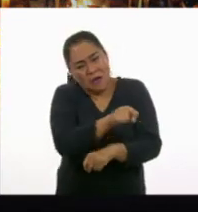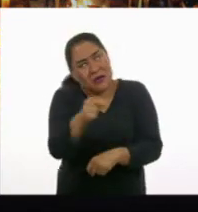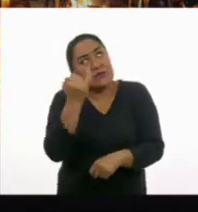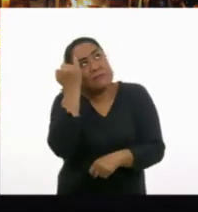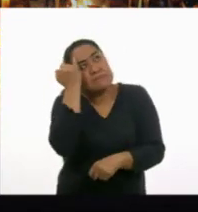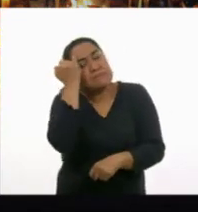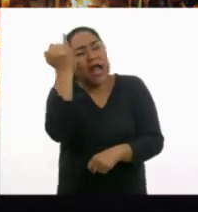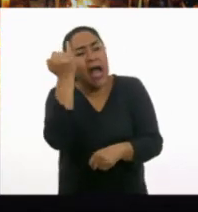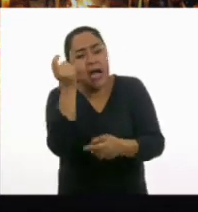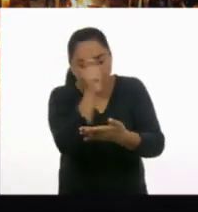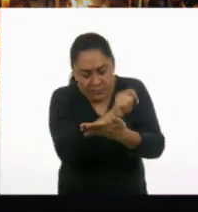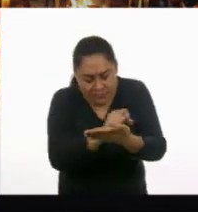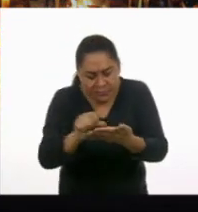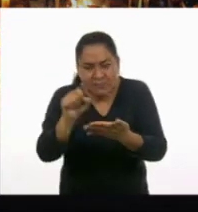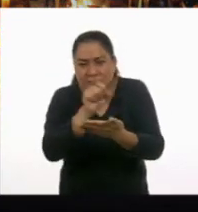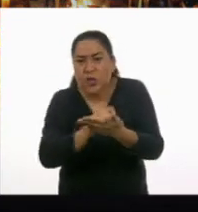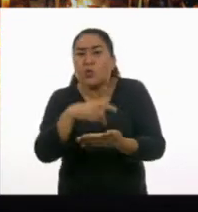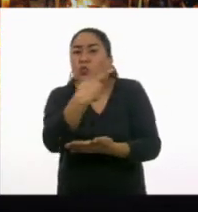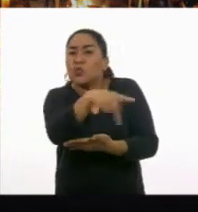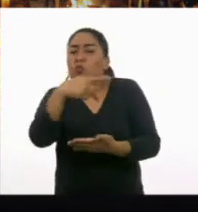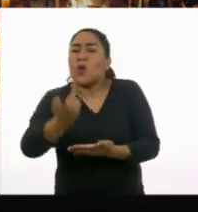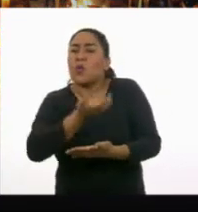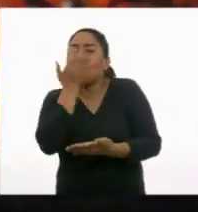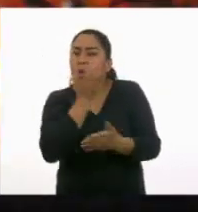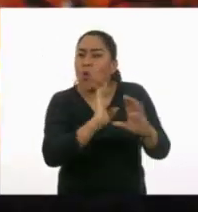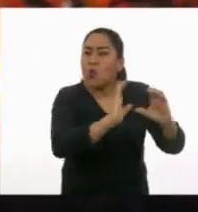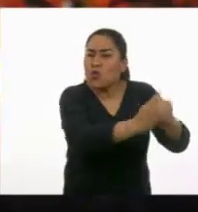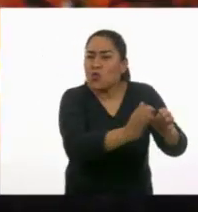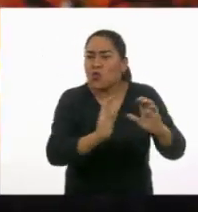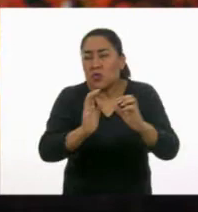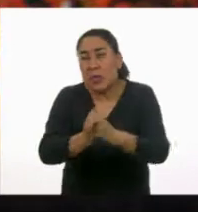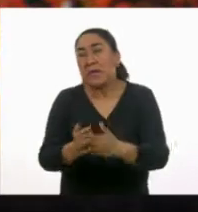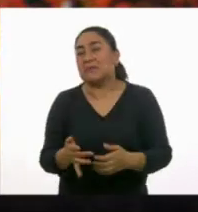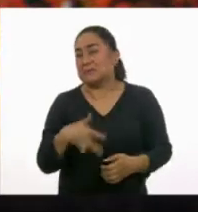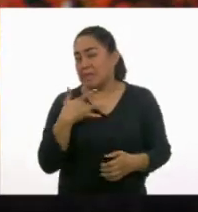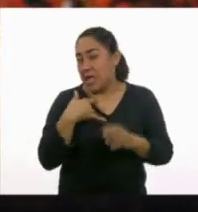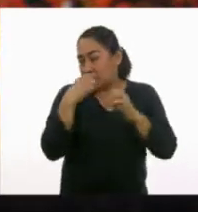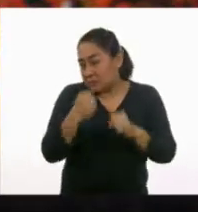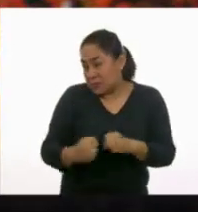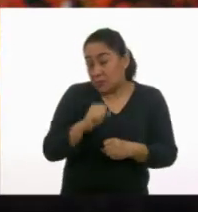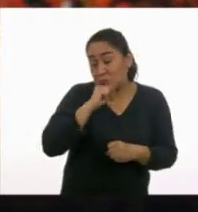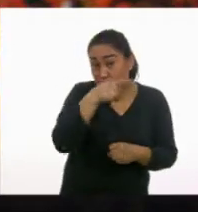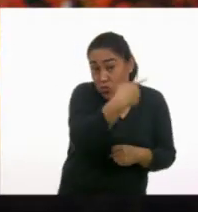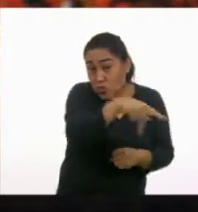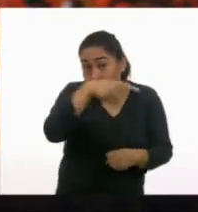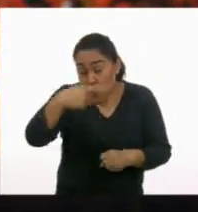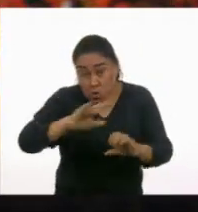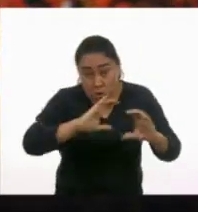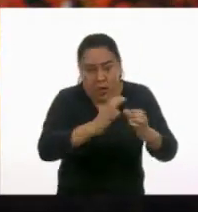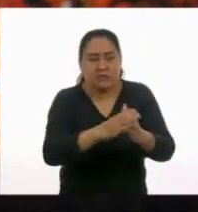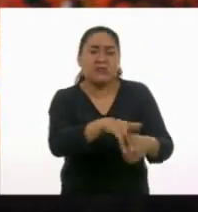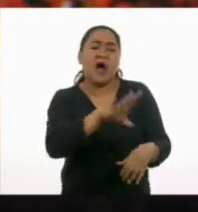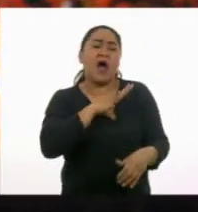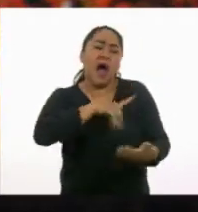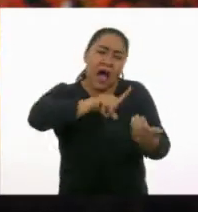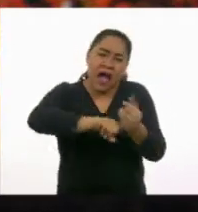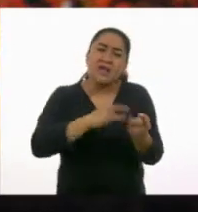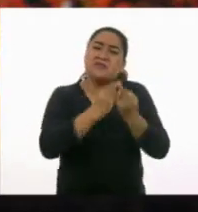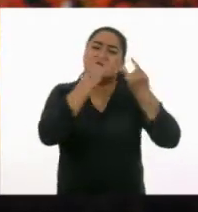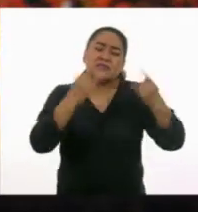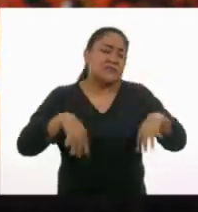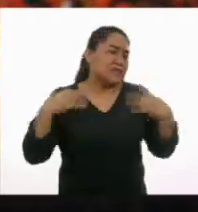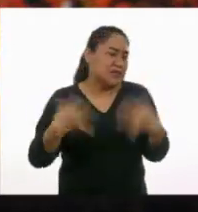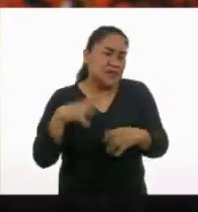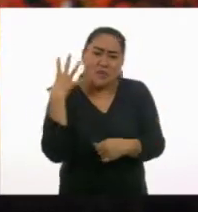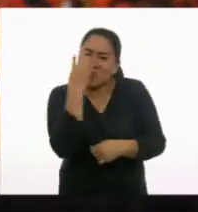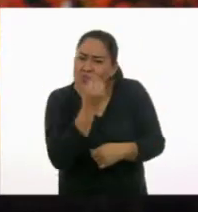personajes, historias en su comunidad. Seguramente en la comunidad habrá historias maravillosas, llenas sí. de magia y